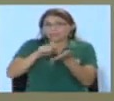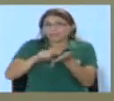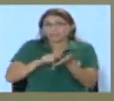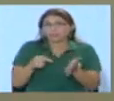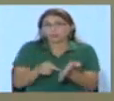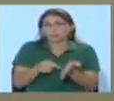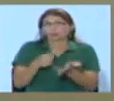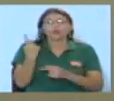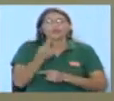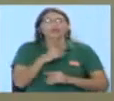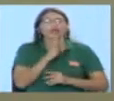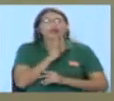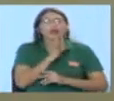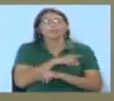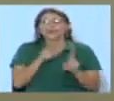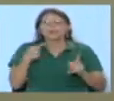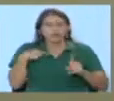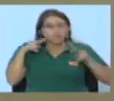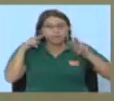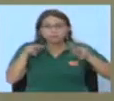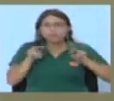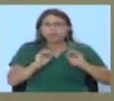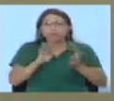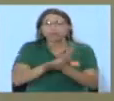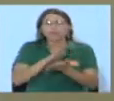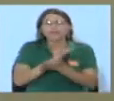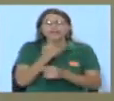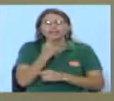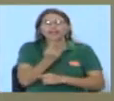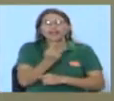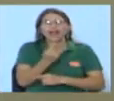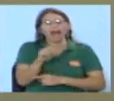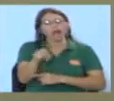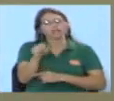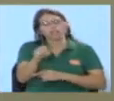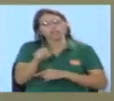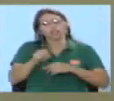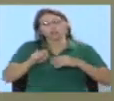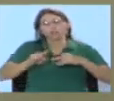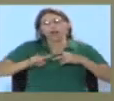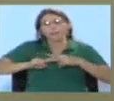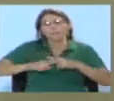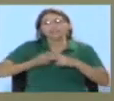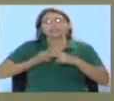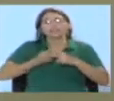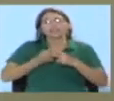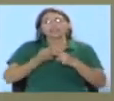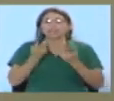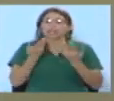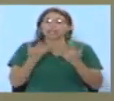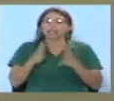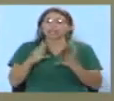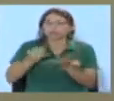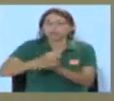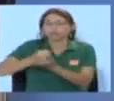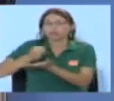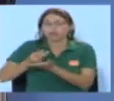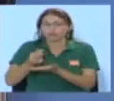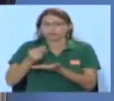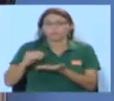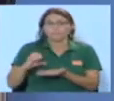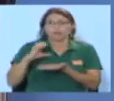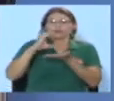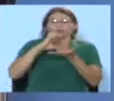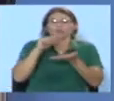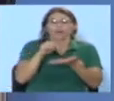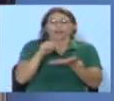mencionado, pero yo no he dicho un solo documento donde diga, claro, a partir de la cantidad de presupuesto extra que va a tener, vamos a hacer estas inversiones.